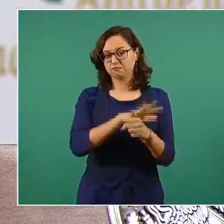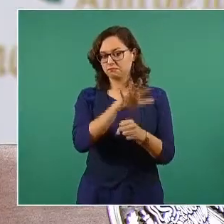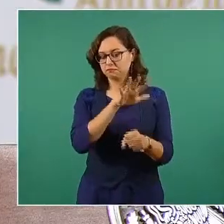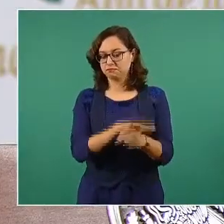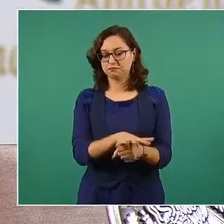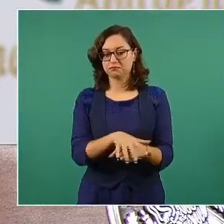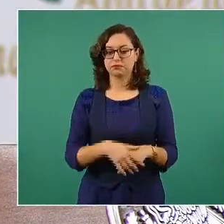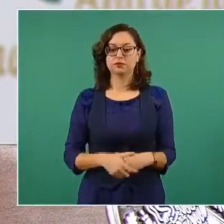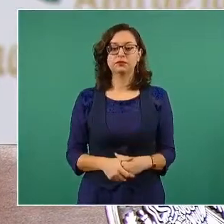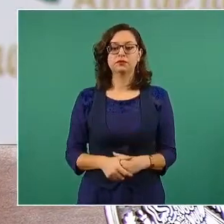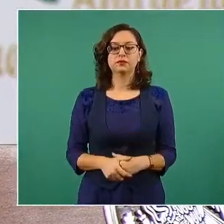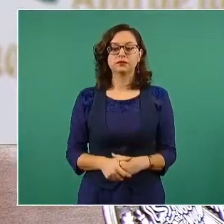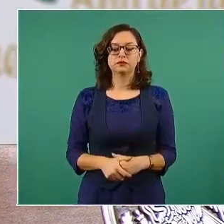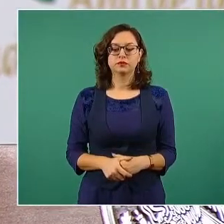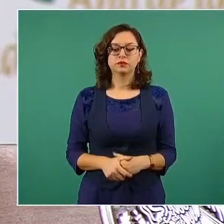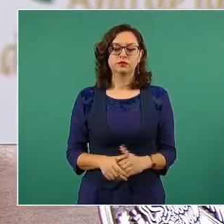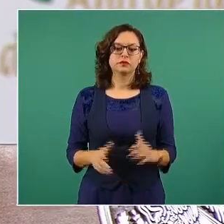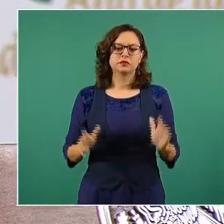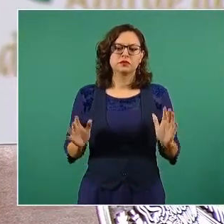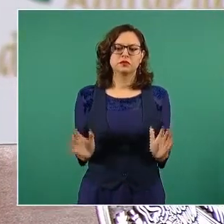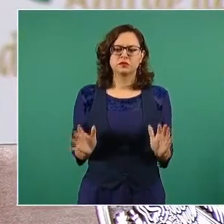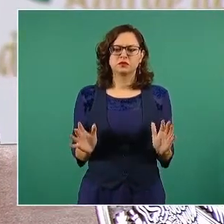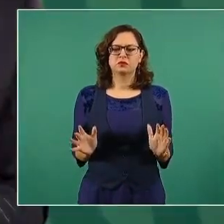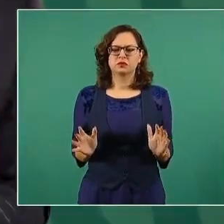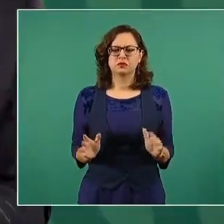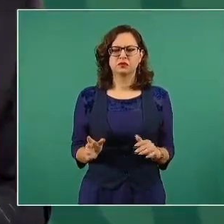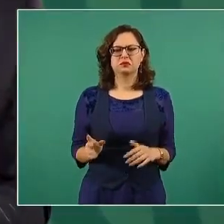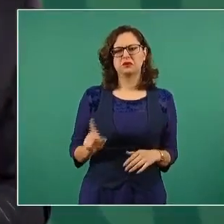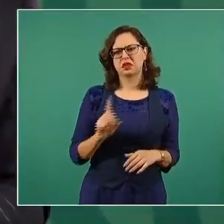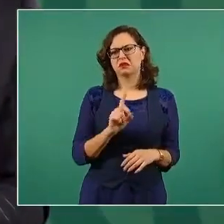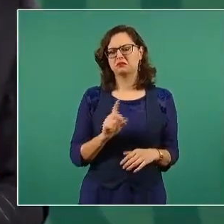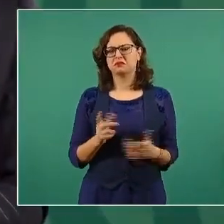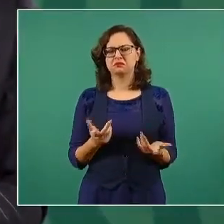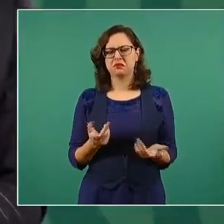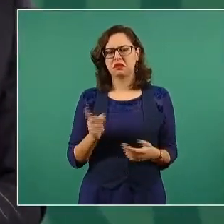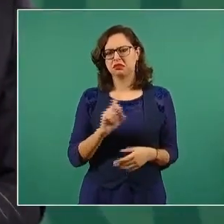sean de la tendencia que sean.